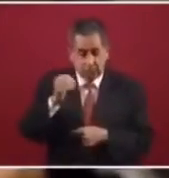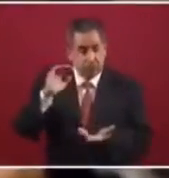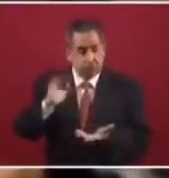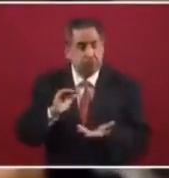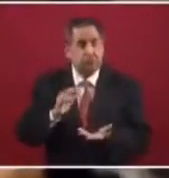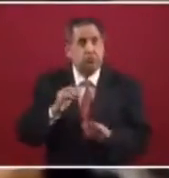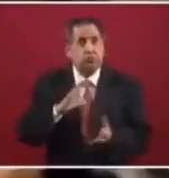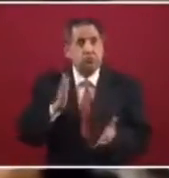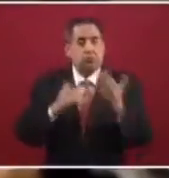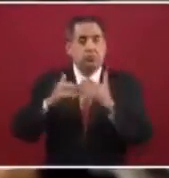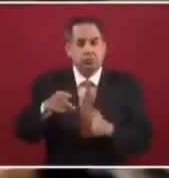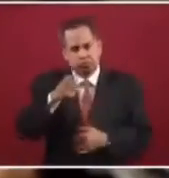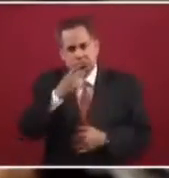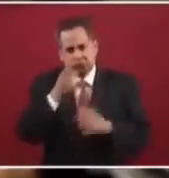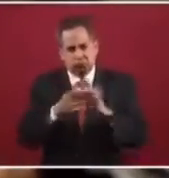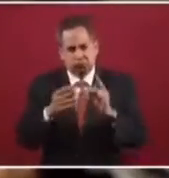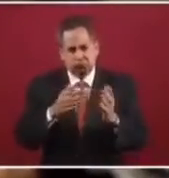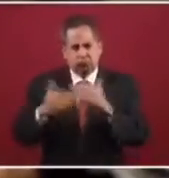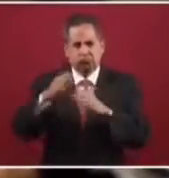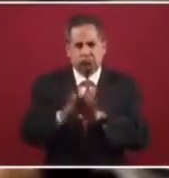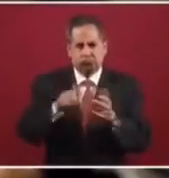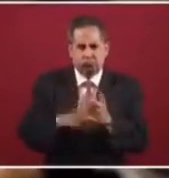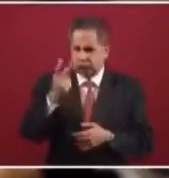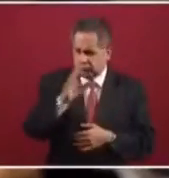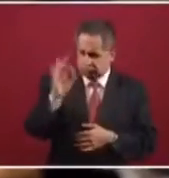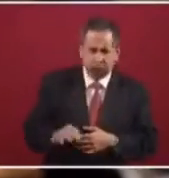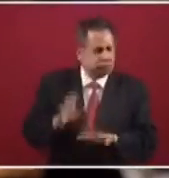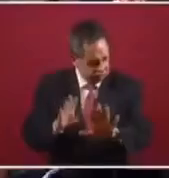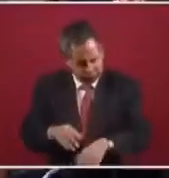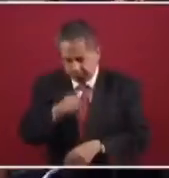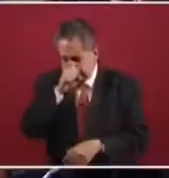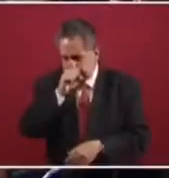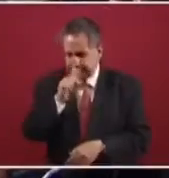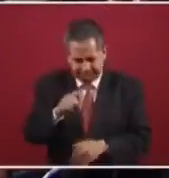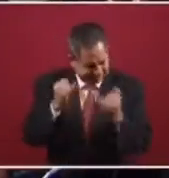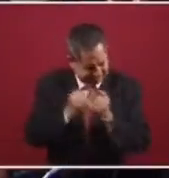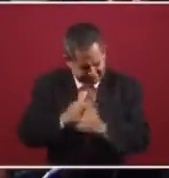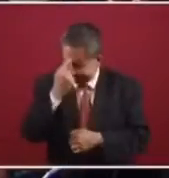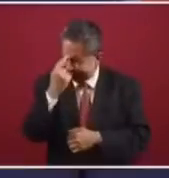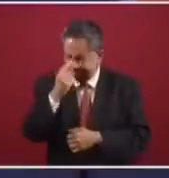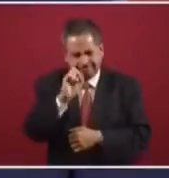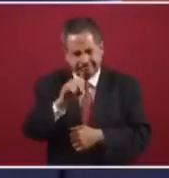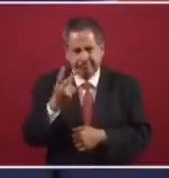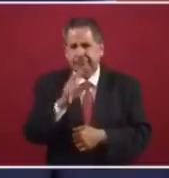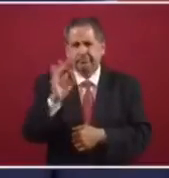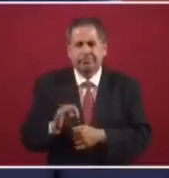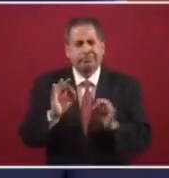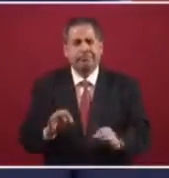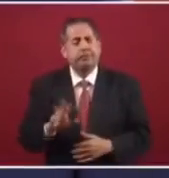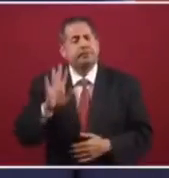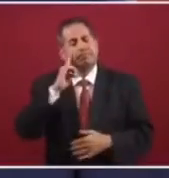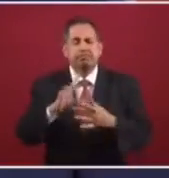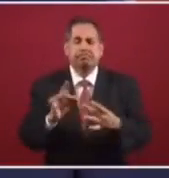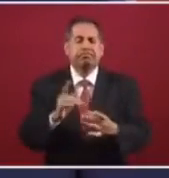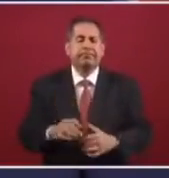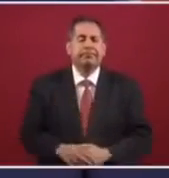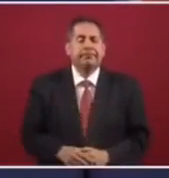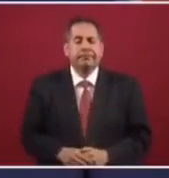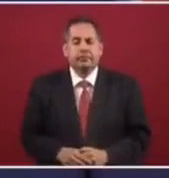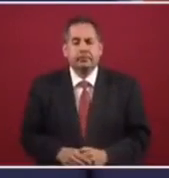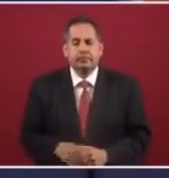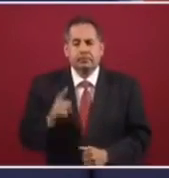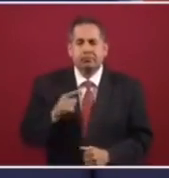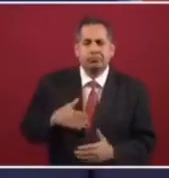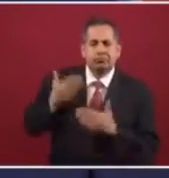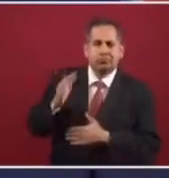0.9 para este año. Usted ya no sostiene la apuesta para el 2% para este año. Sí, yo sigo igual. Miren, no les